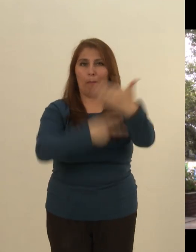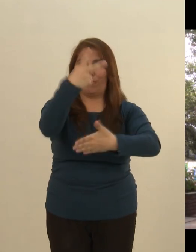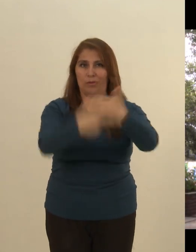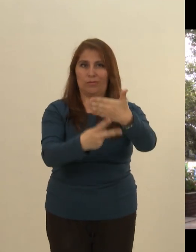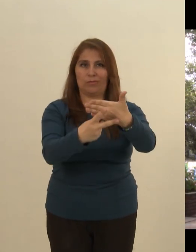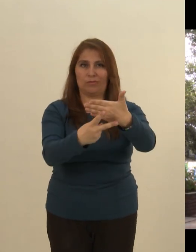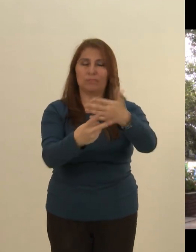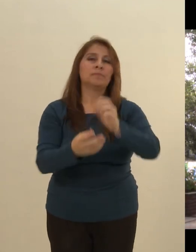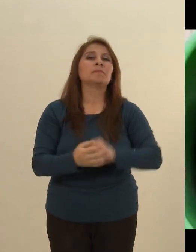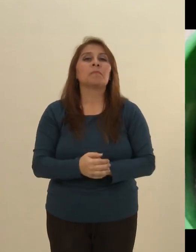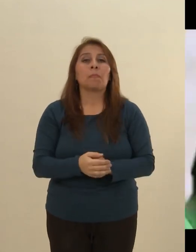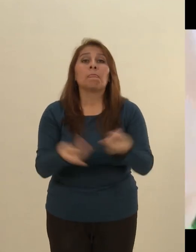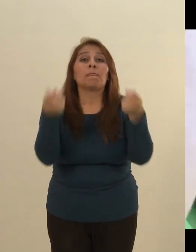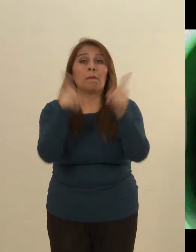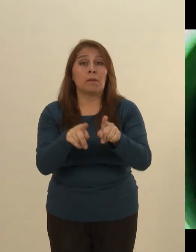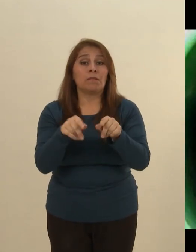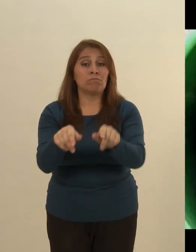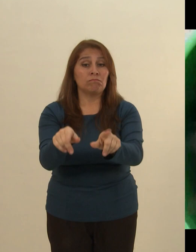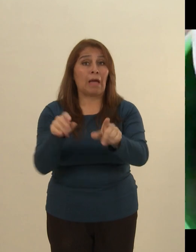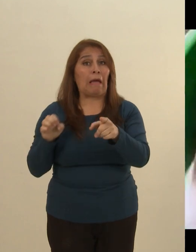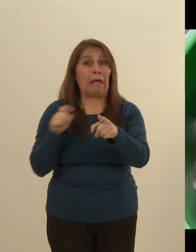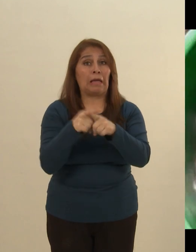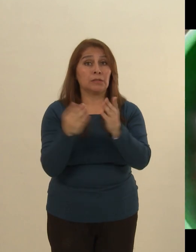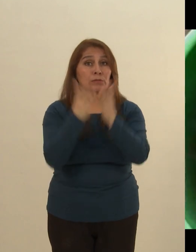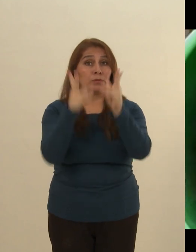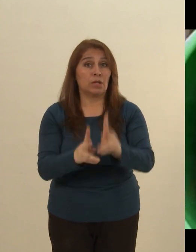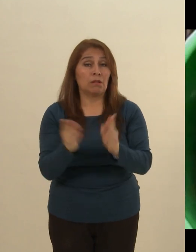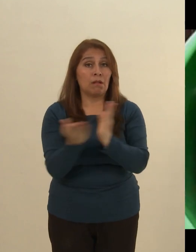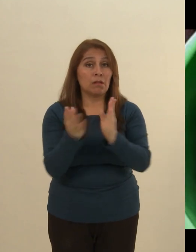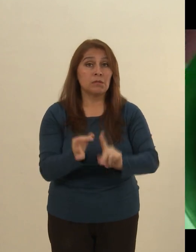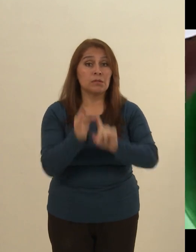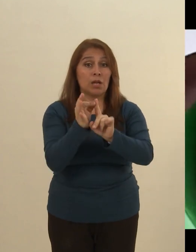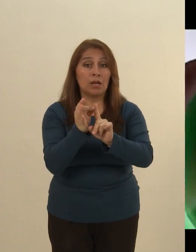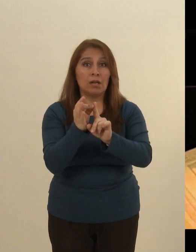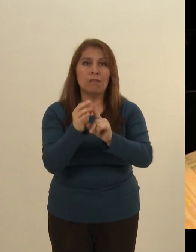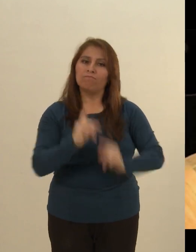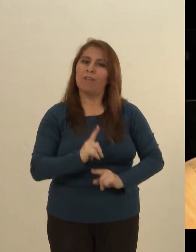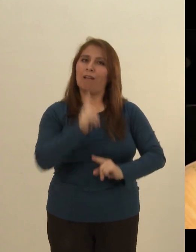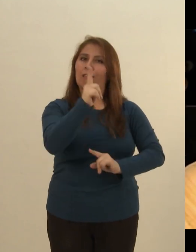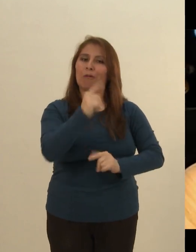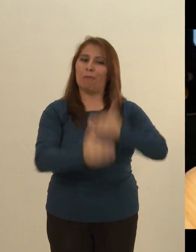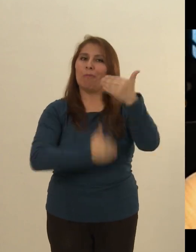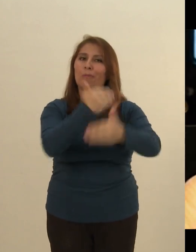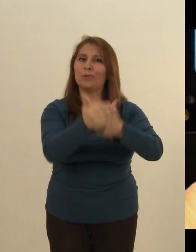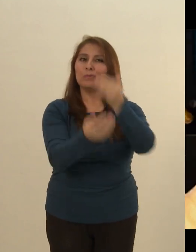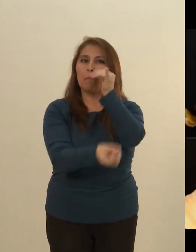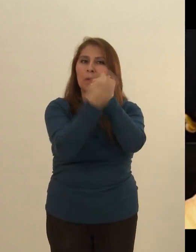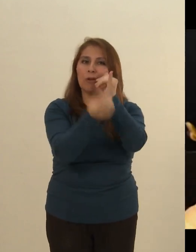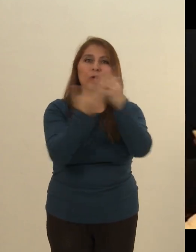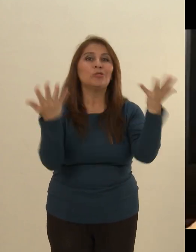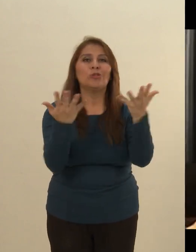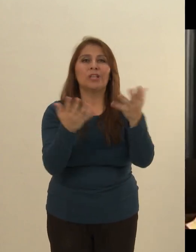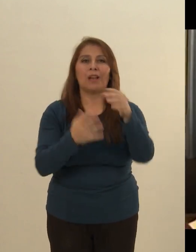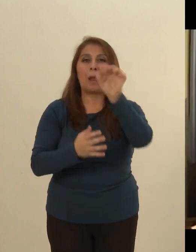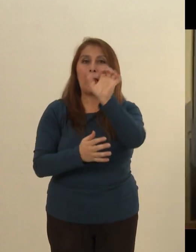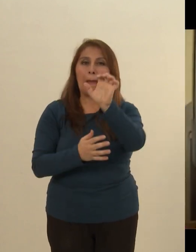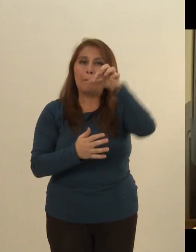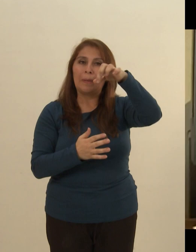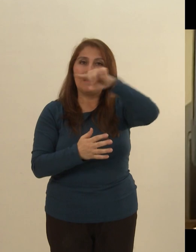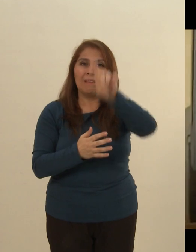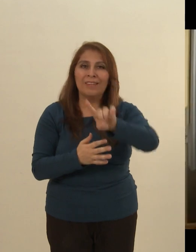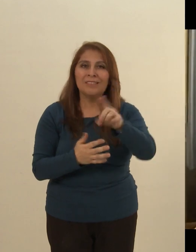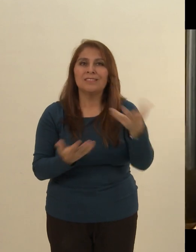atendiendo y generando proyectos. Tenemos egresados que están liderando procesos pedagógicos en el marco de